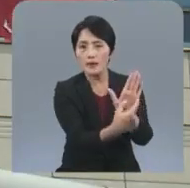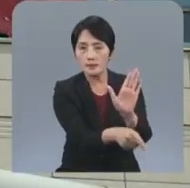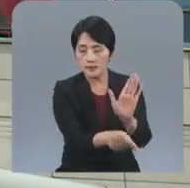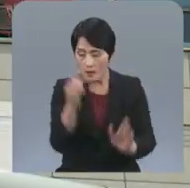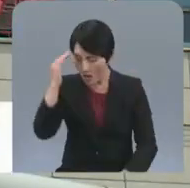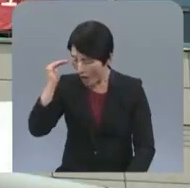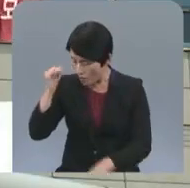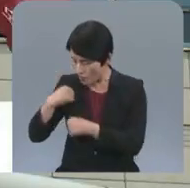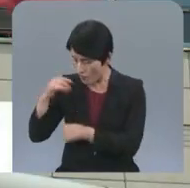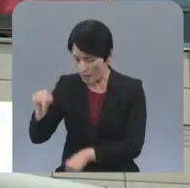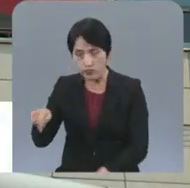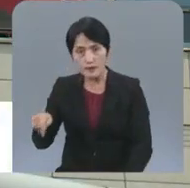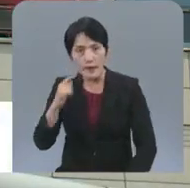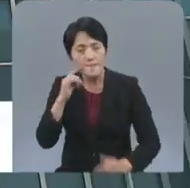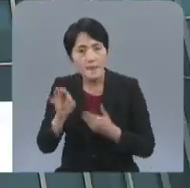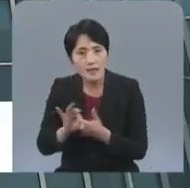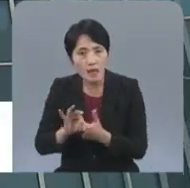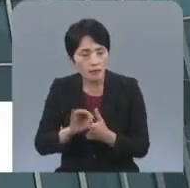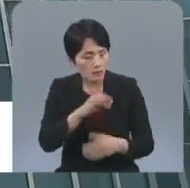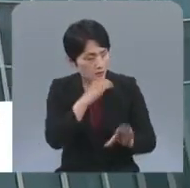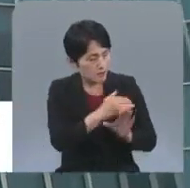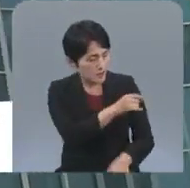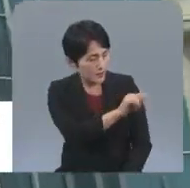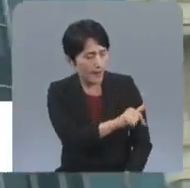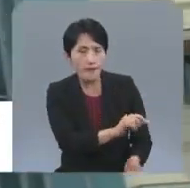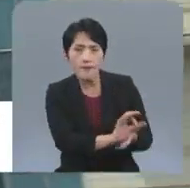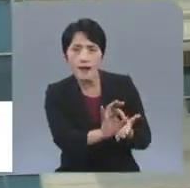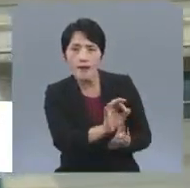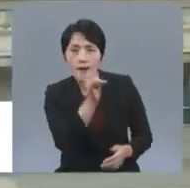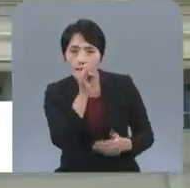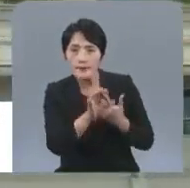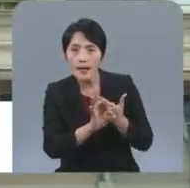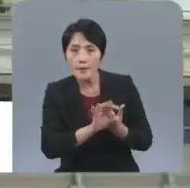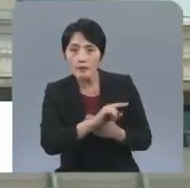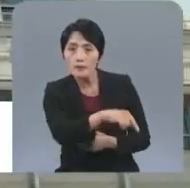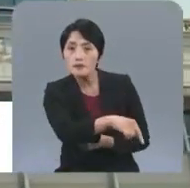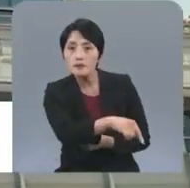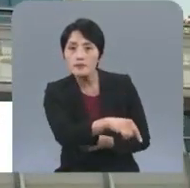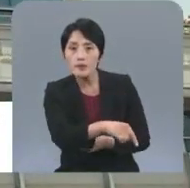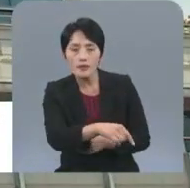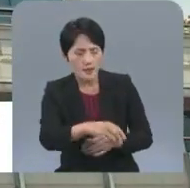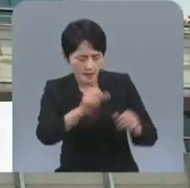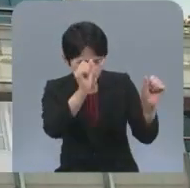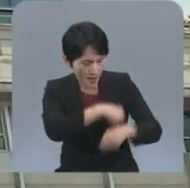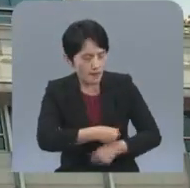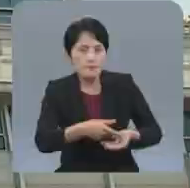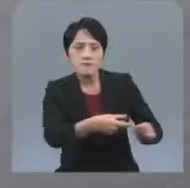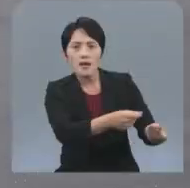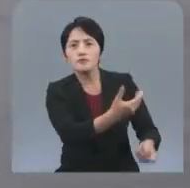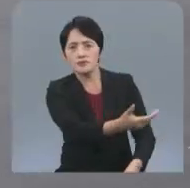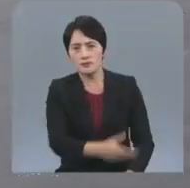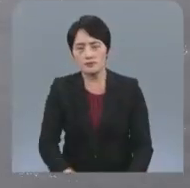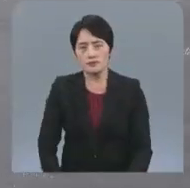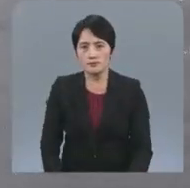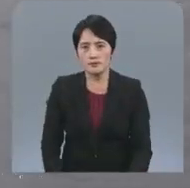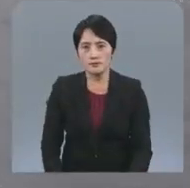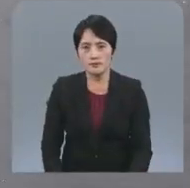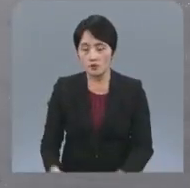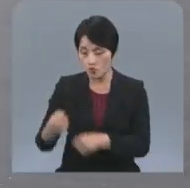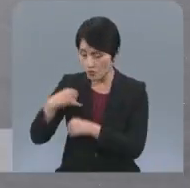estadounidenses están preparadas para responder de forma abrumadora y contundente ante cualquier ataque de Corea del Norte